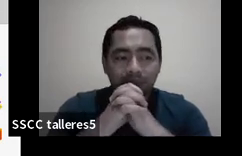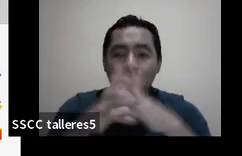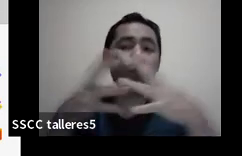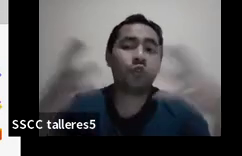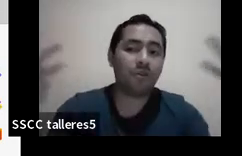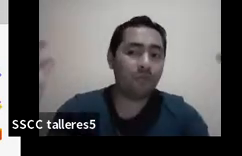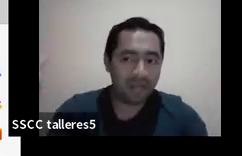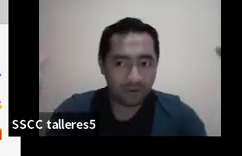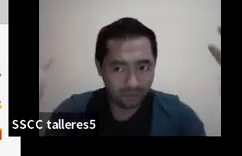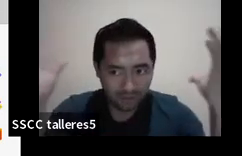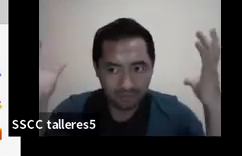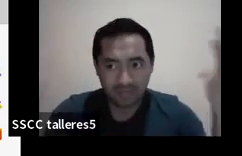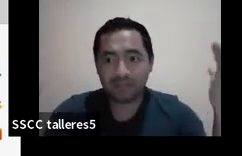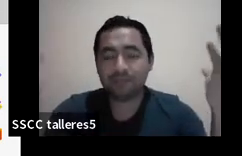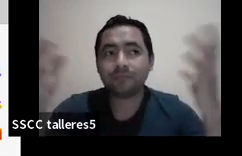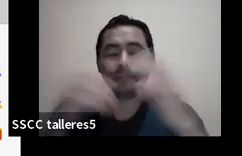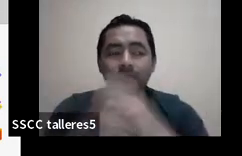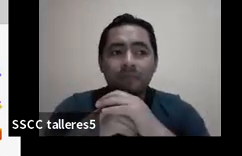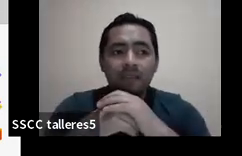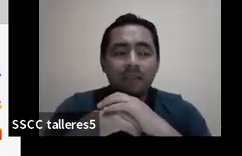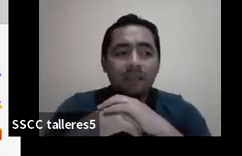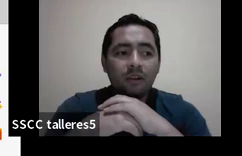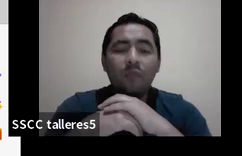Entonces, es mucho más complejo y más